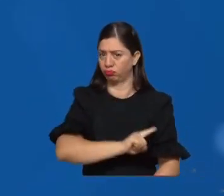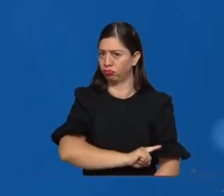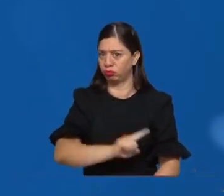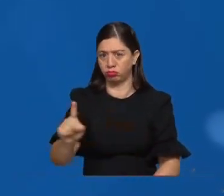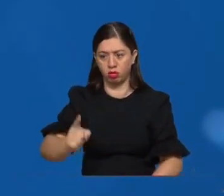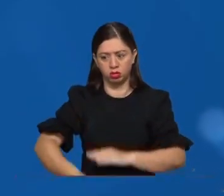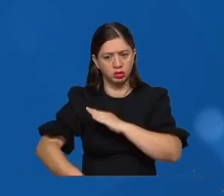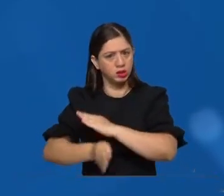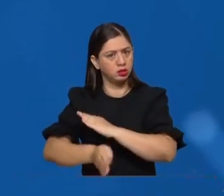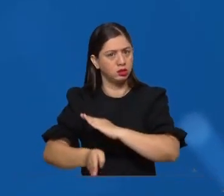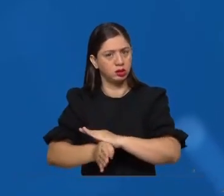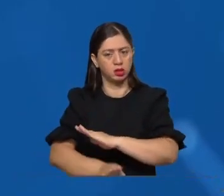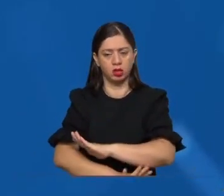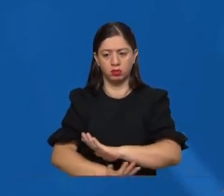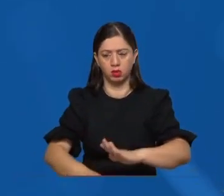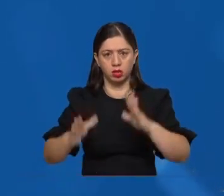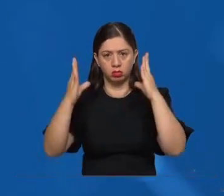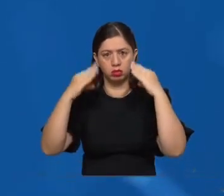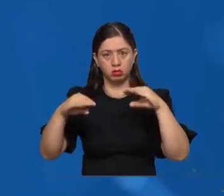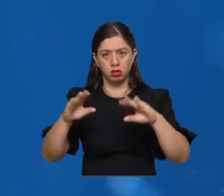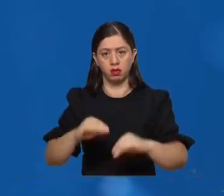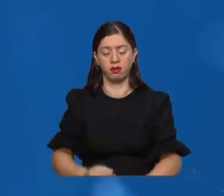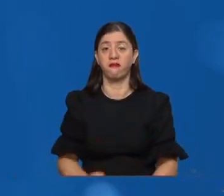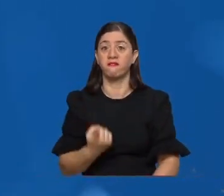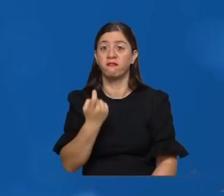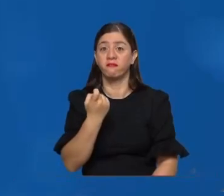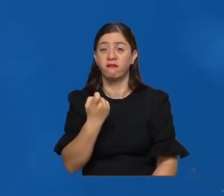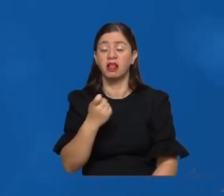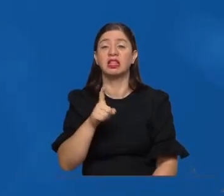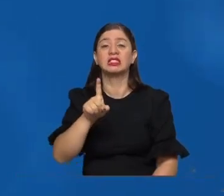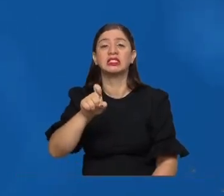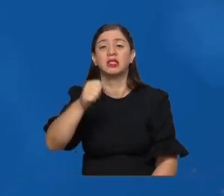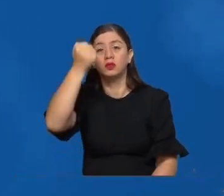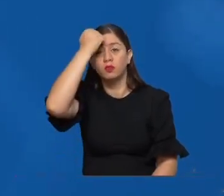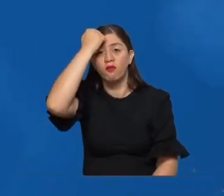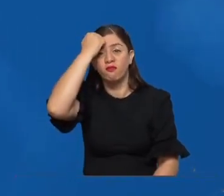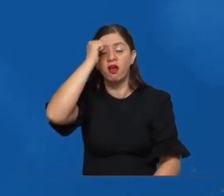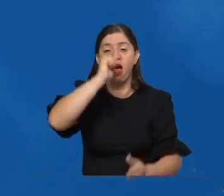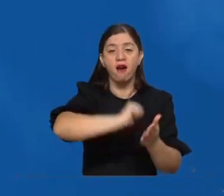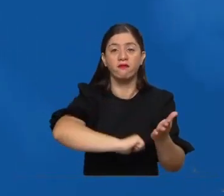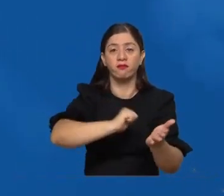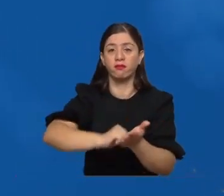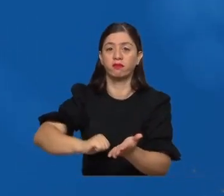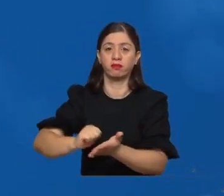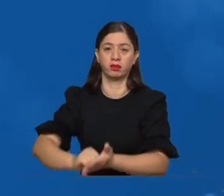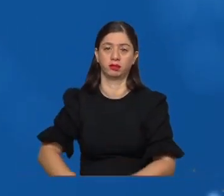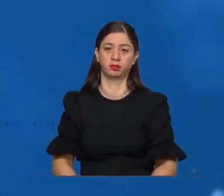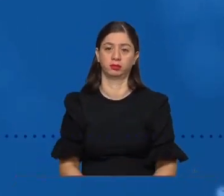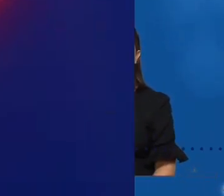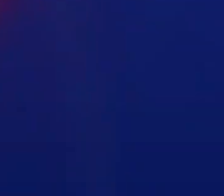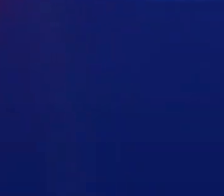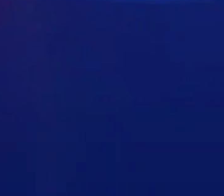el año escolar hasta que sea resuelta la falta de 6 docentes en diferentes asignaturas para sus hijos.